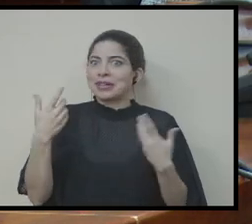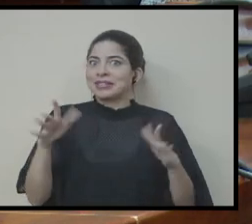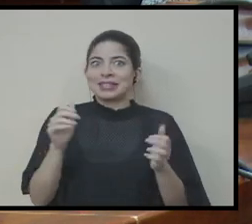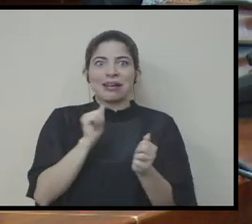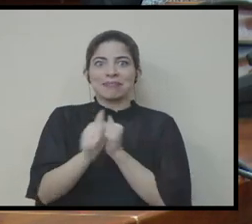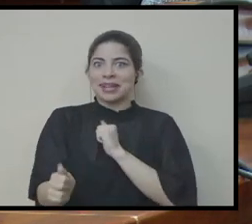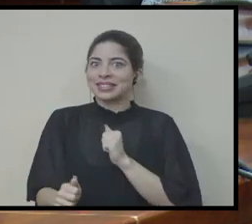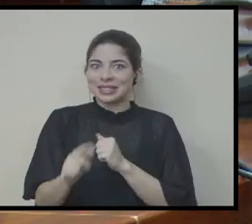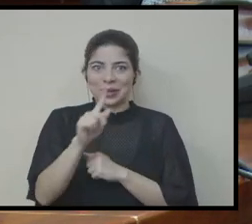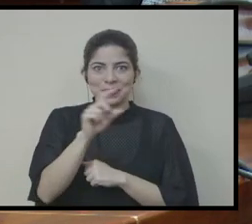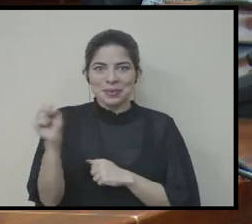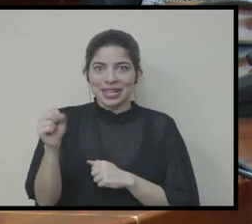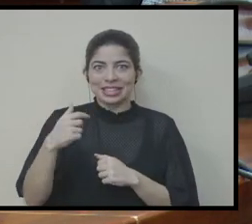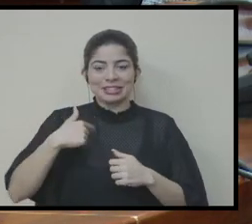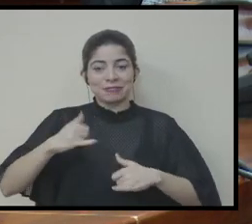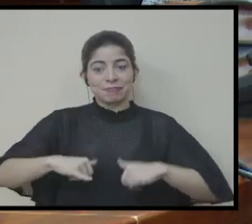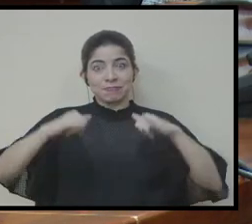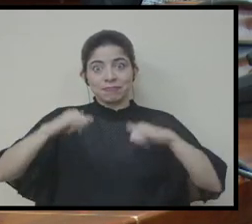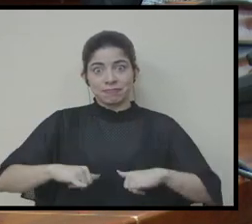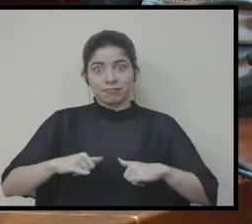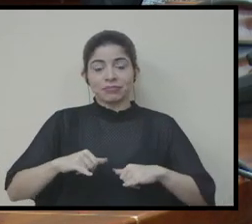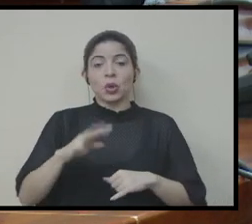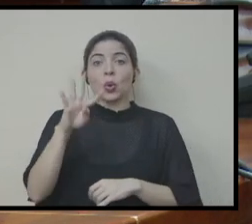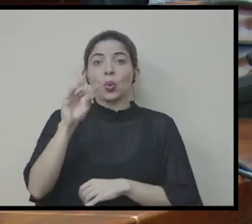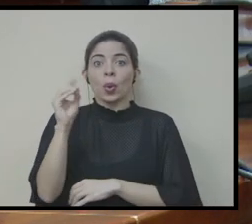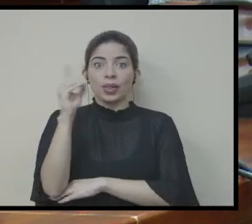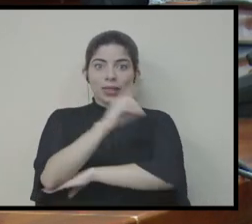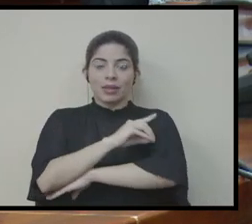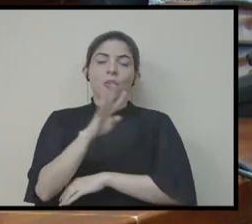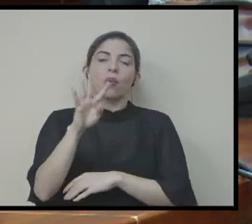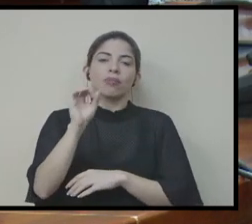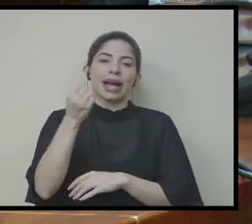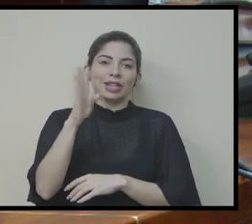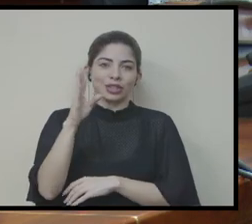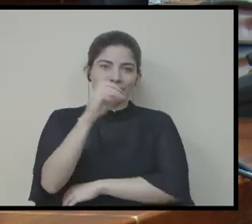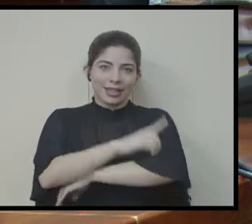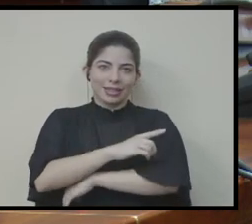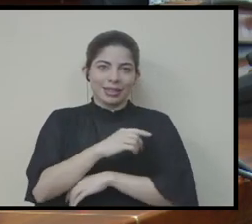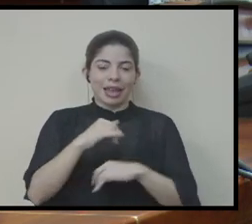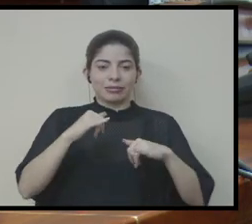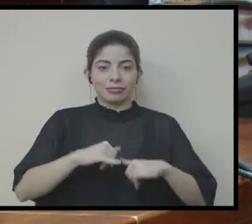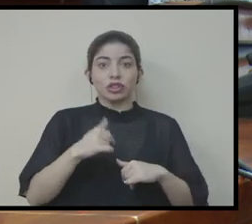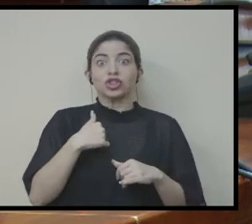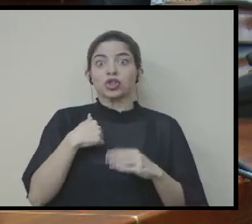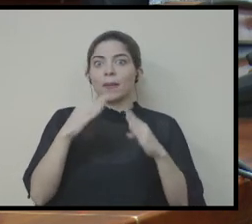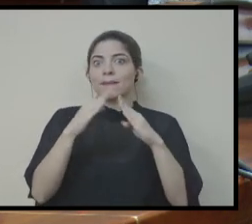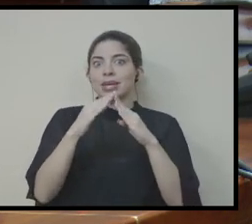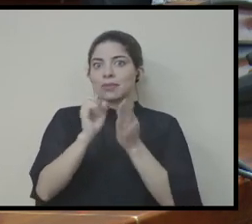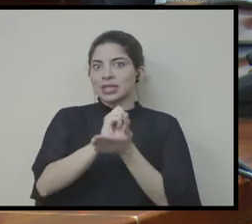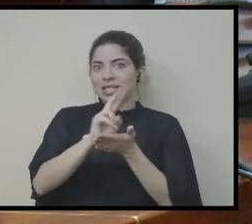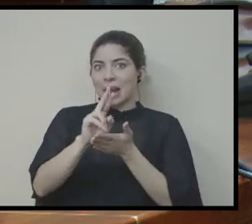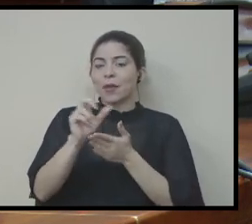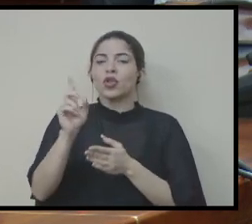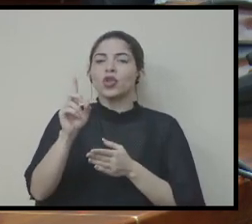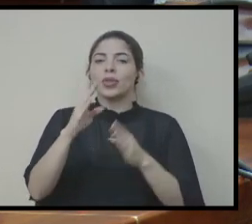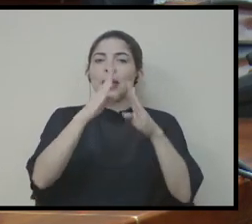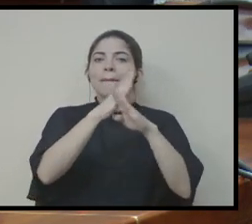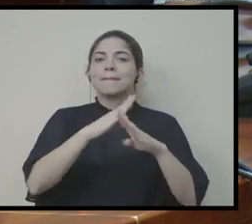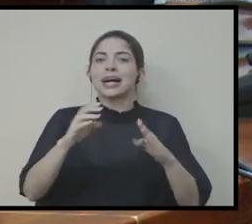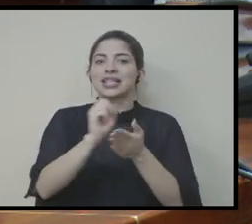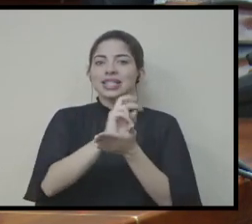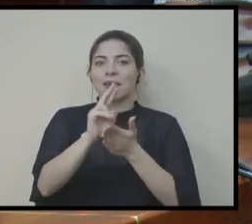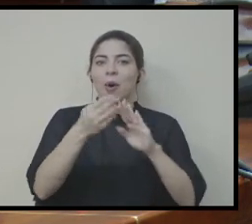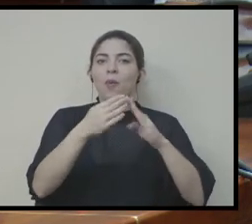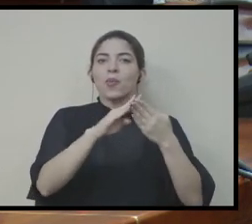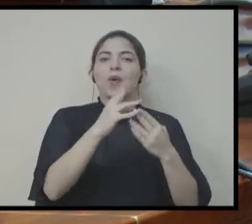extendió. Ya estoy acá, paso la cuarentena, soy de San Ramón, exactamente de La Paz de San Ramón, pueblo